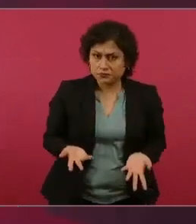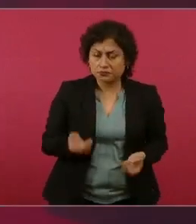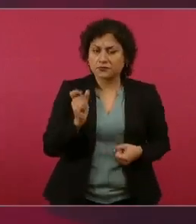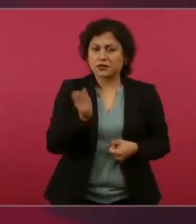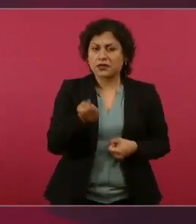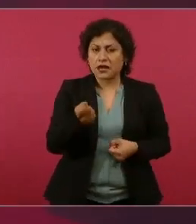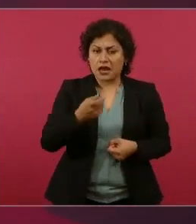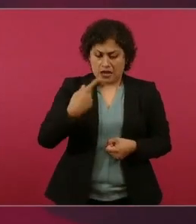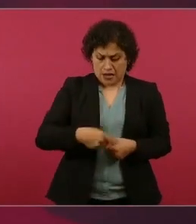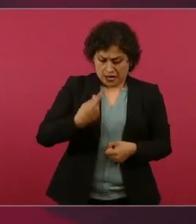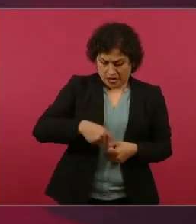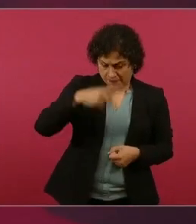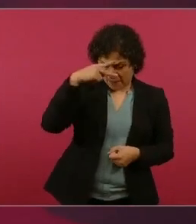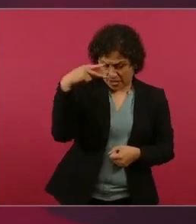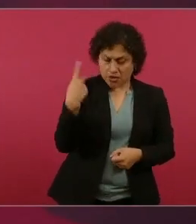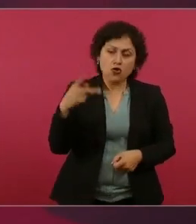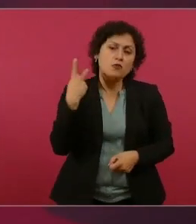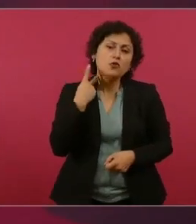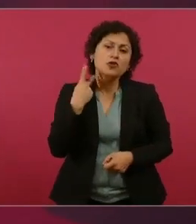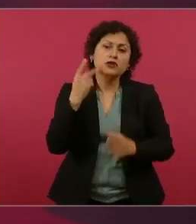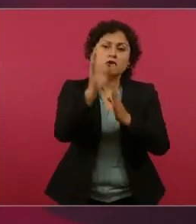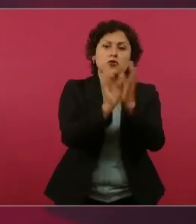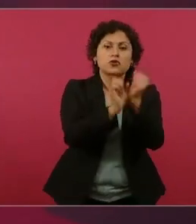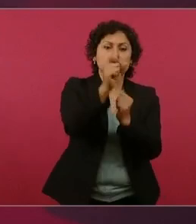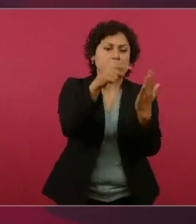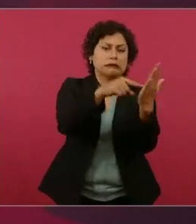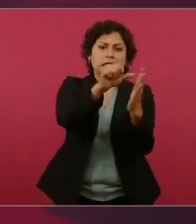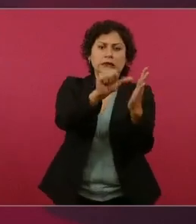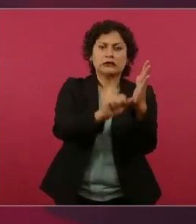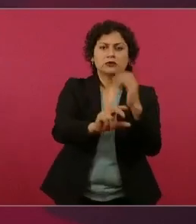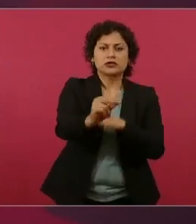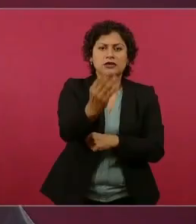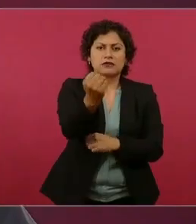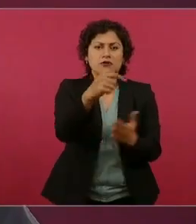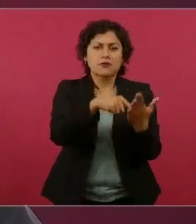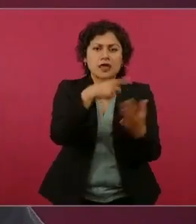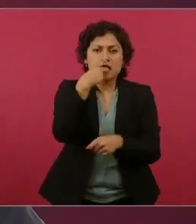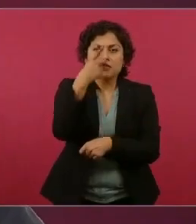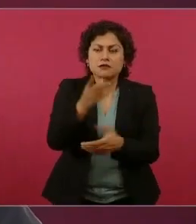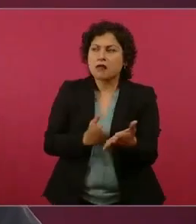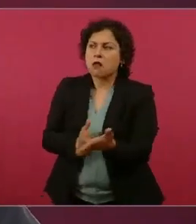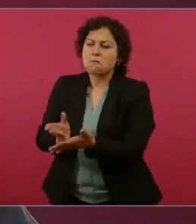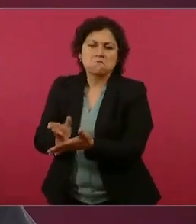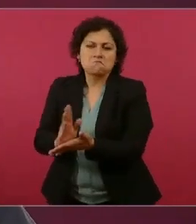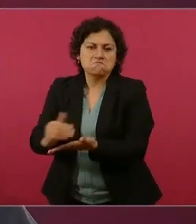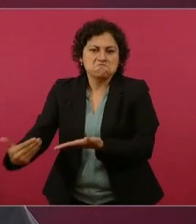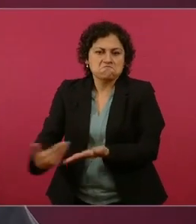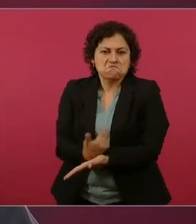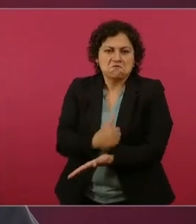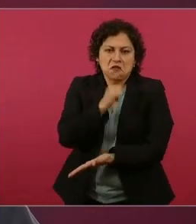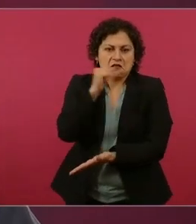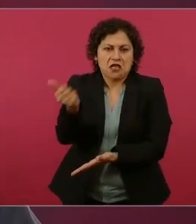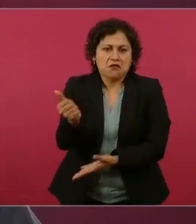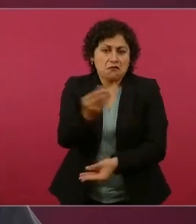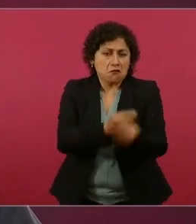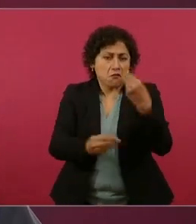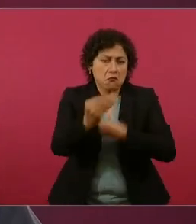Constitución, en el artículo 89, no intervención, autodeterminación de los pueblos, solución pacífica en las